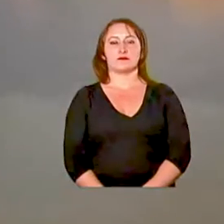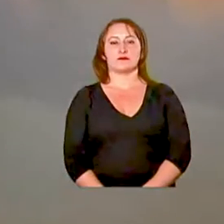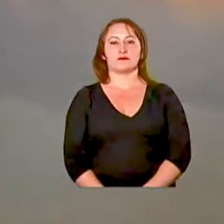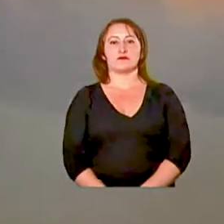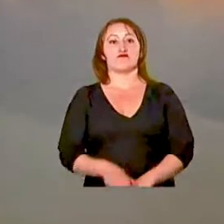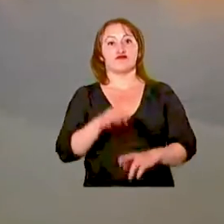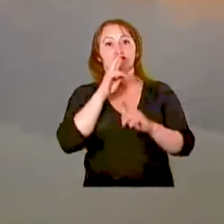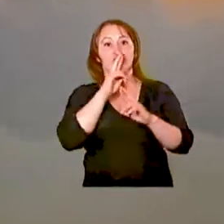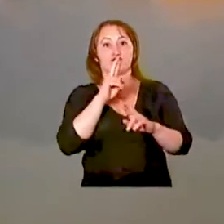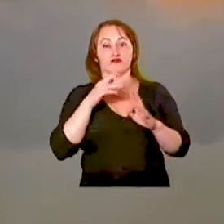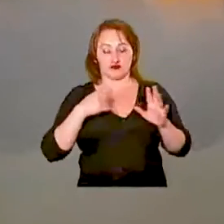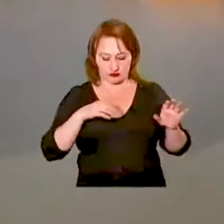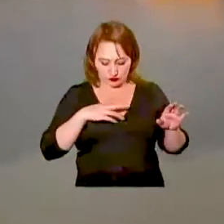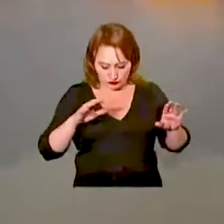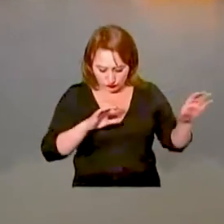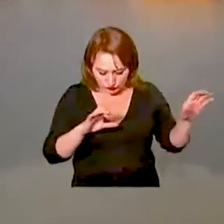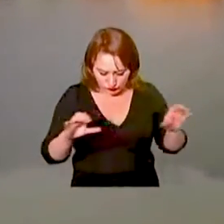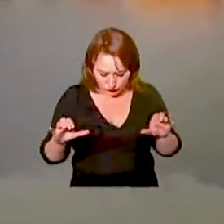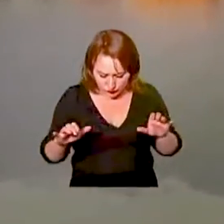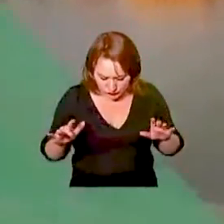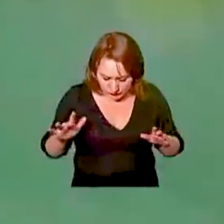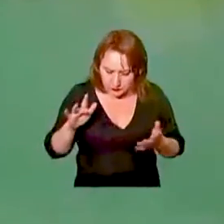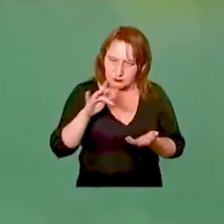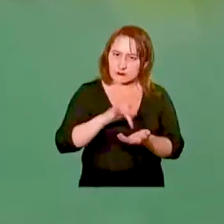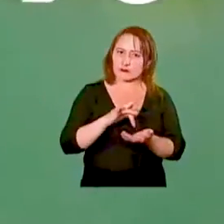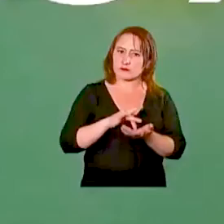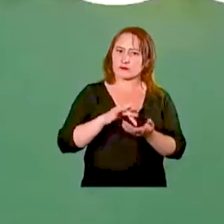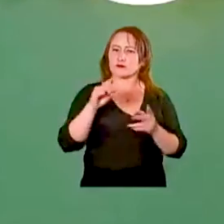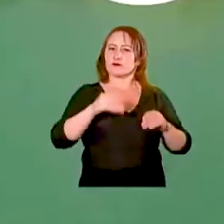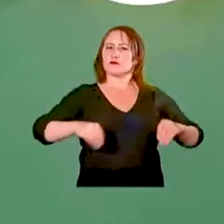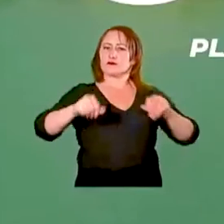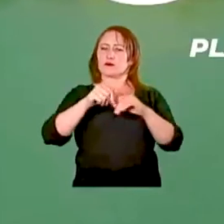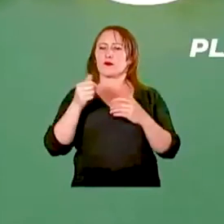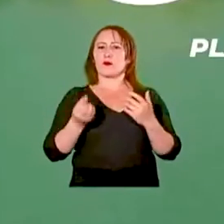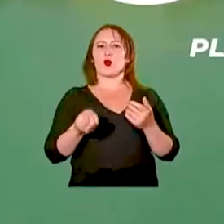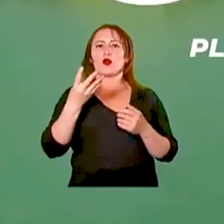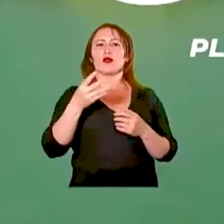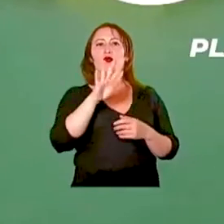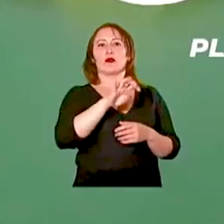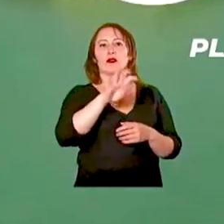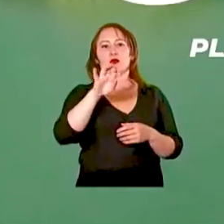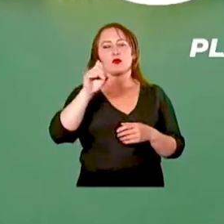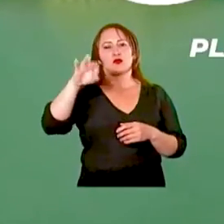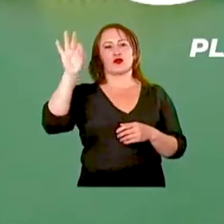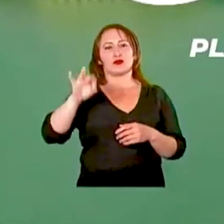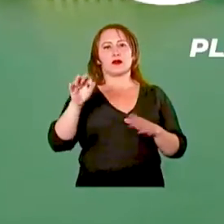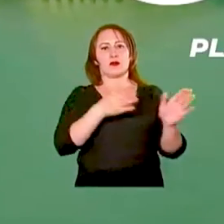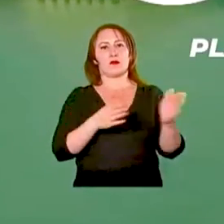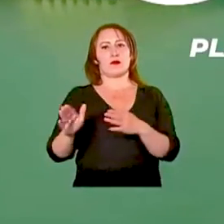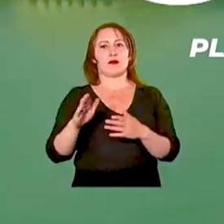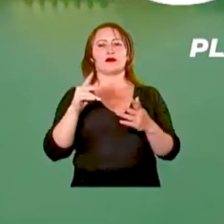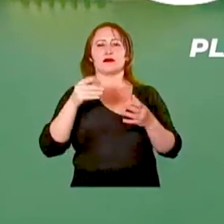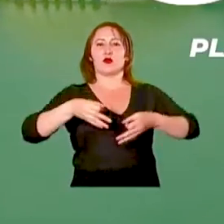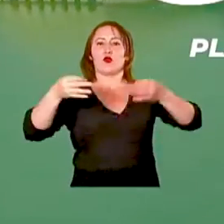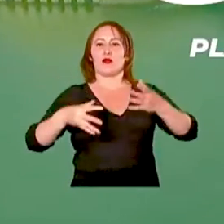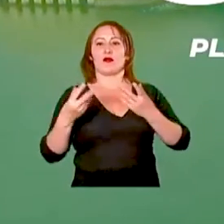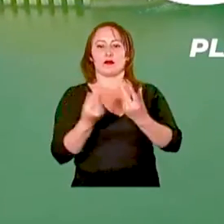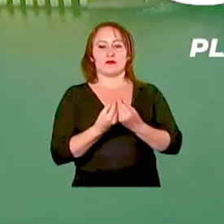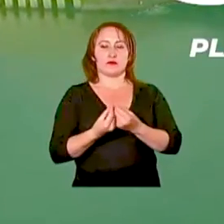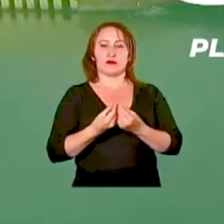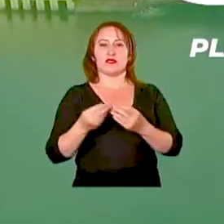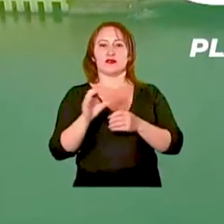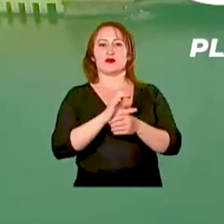Como resultado de nuestra acción y presencia en el territorio, también logramos que el 99% de los planes integrales de seguridad y convivencia